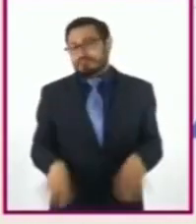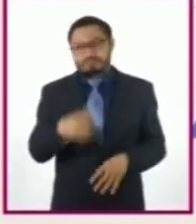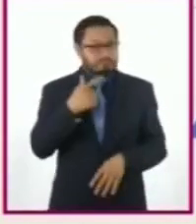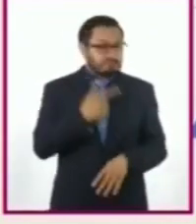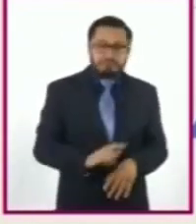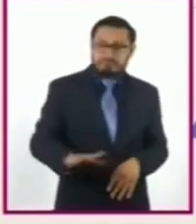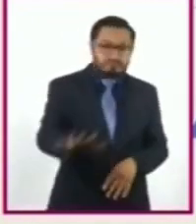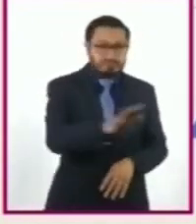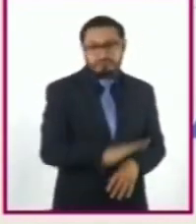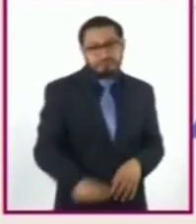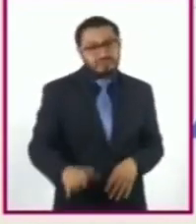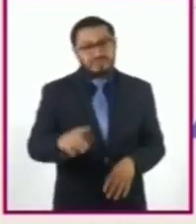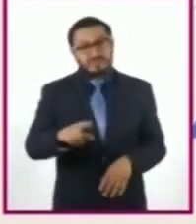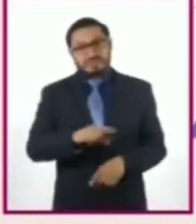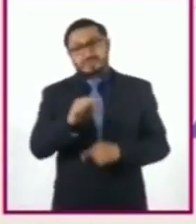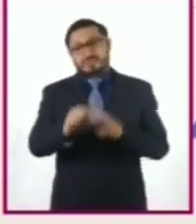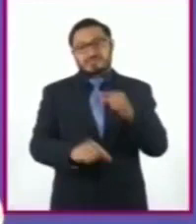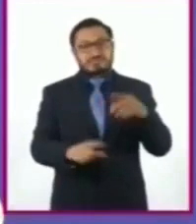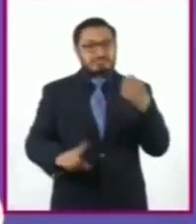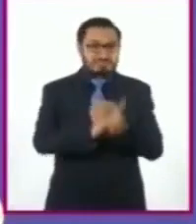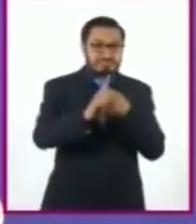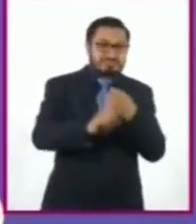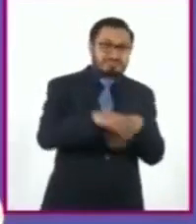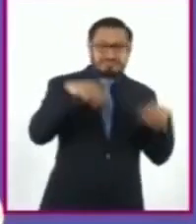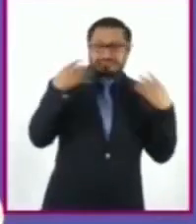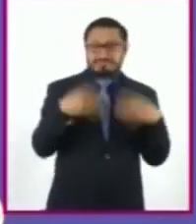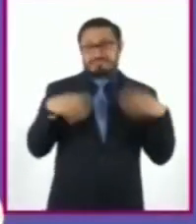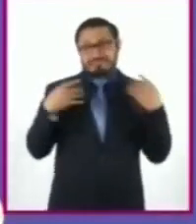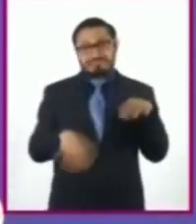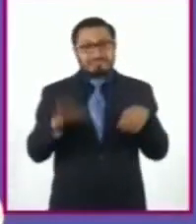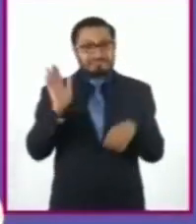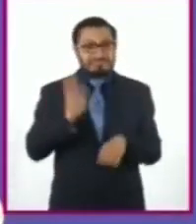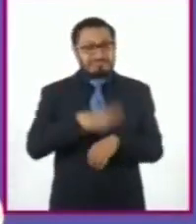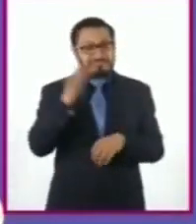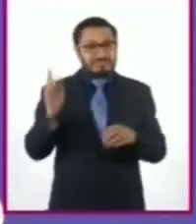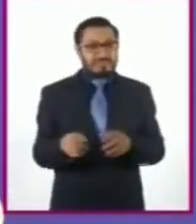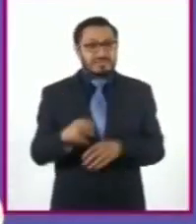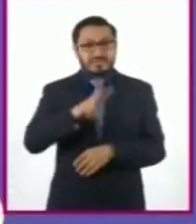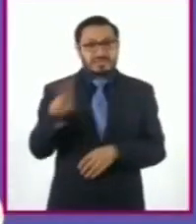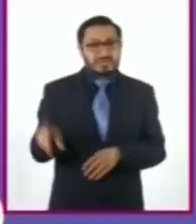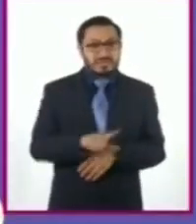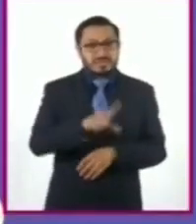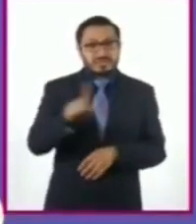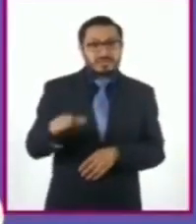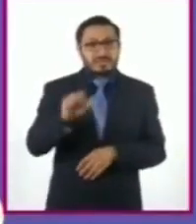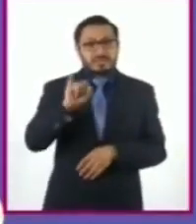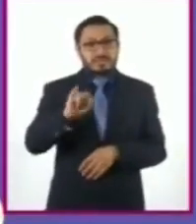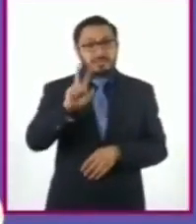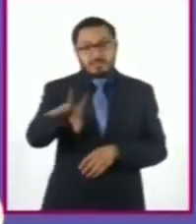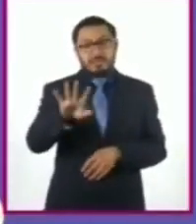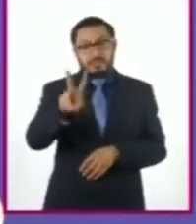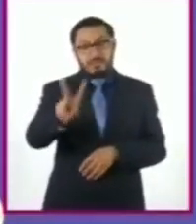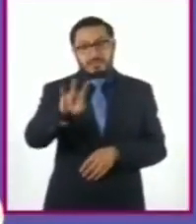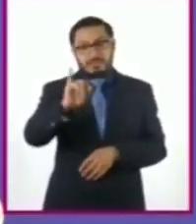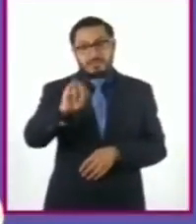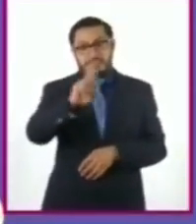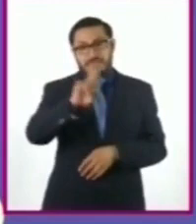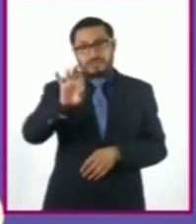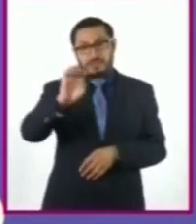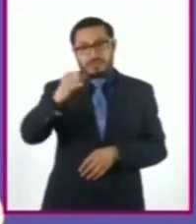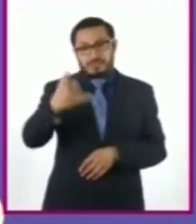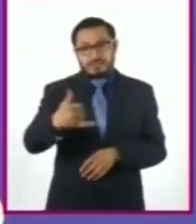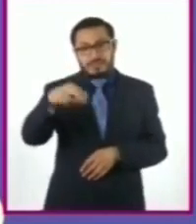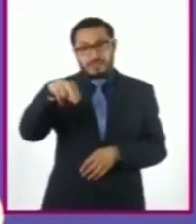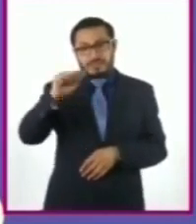población se agudizaron. El virreinato, como forma de gobierno, terminó